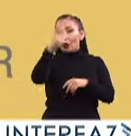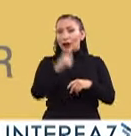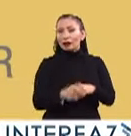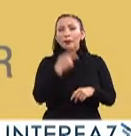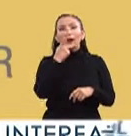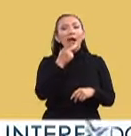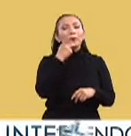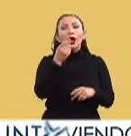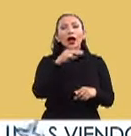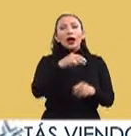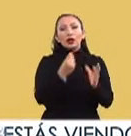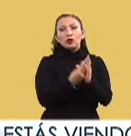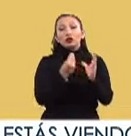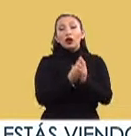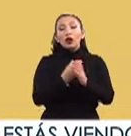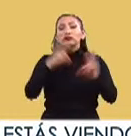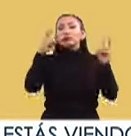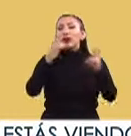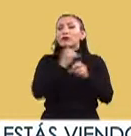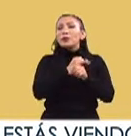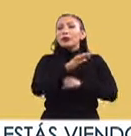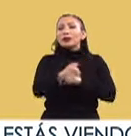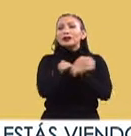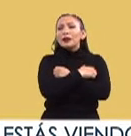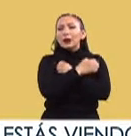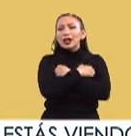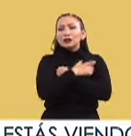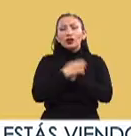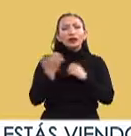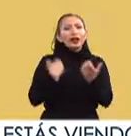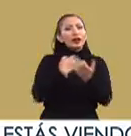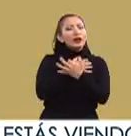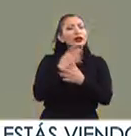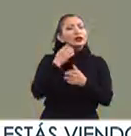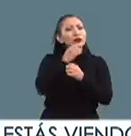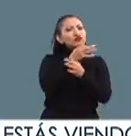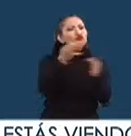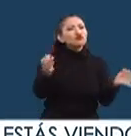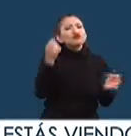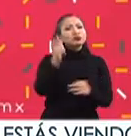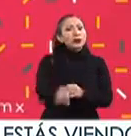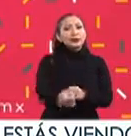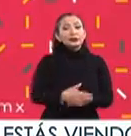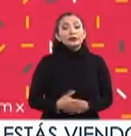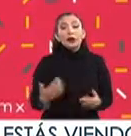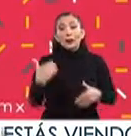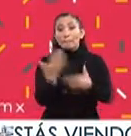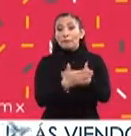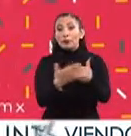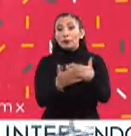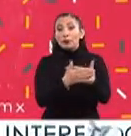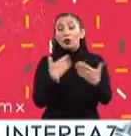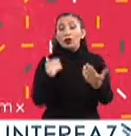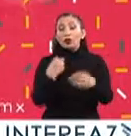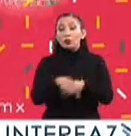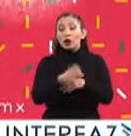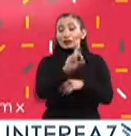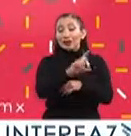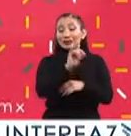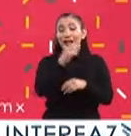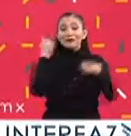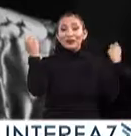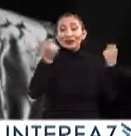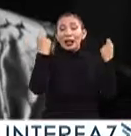y hablaremos del MOOC Infórmate de la Evaluación Educativa y su difusión. Se llevará a cabo la edición número 30